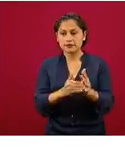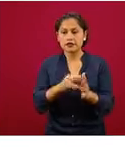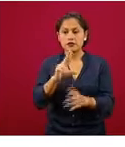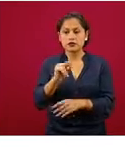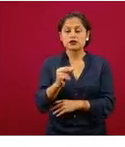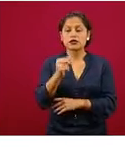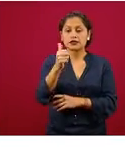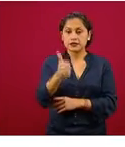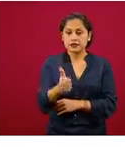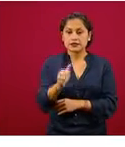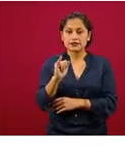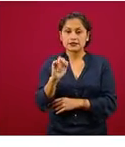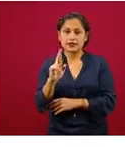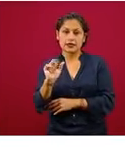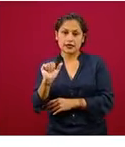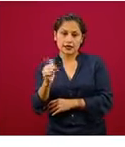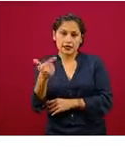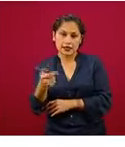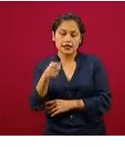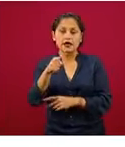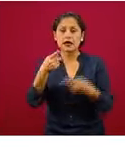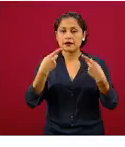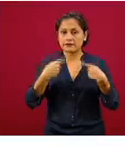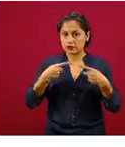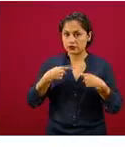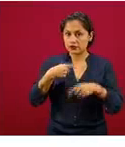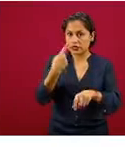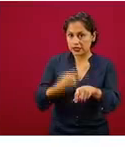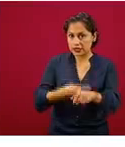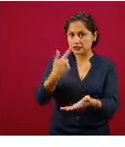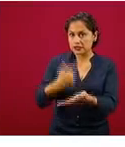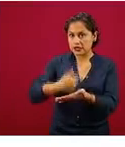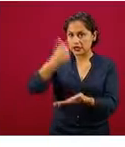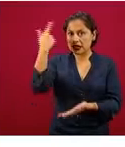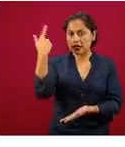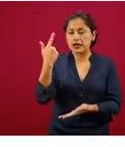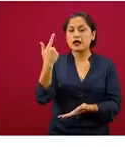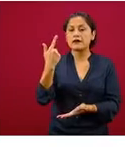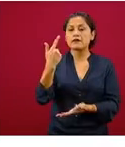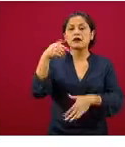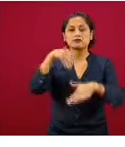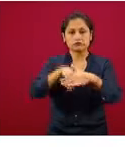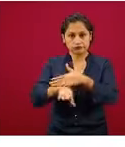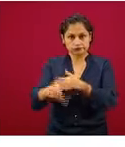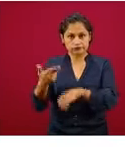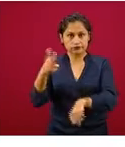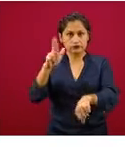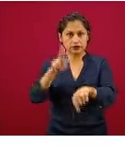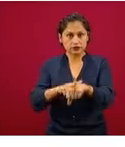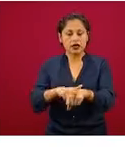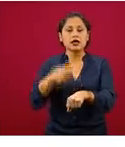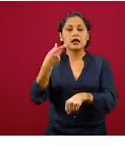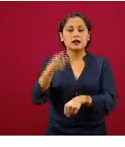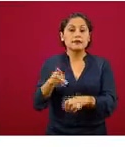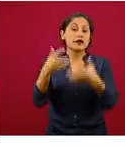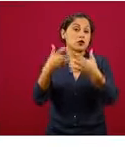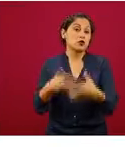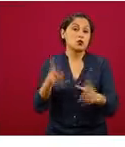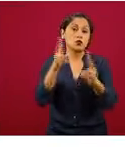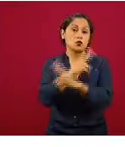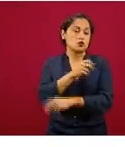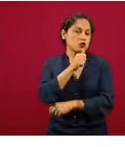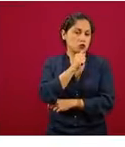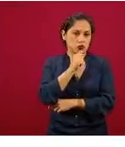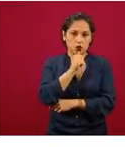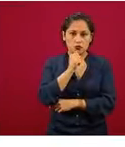IRA general disponibles, pacientes graves que presentan algún signo de alarma, pero que todavía no requieren de un ventilador.